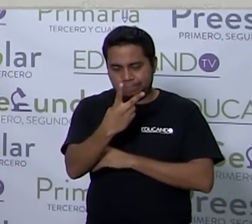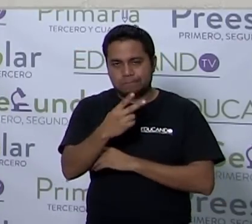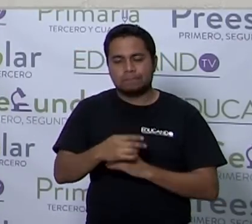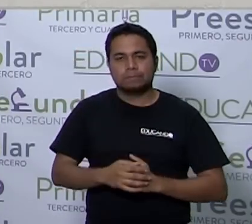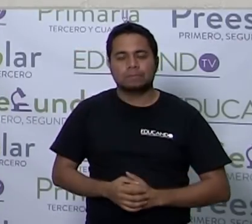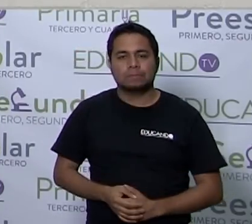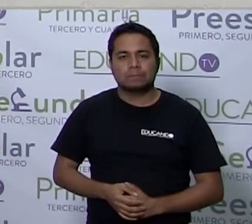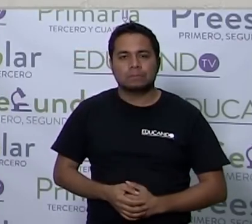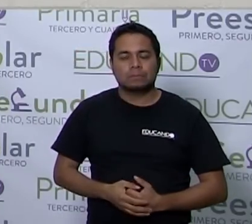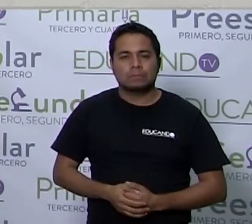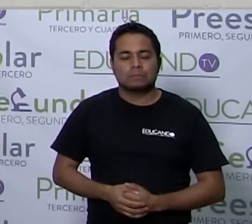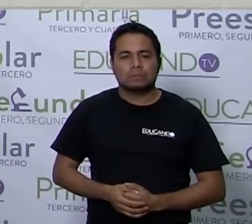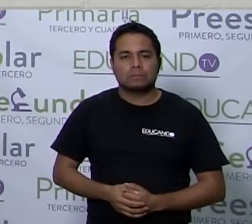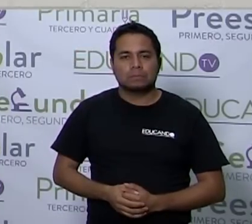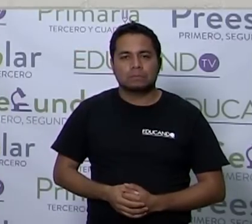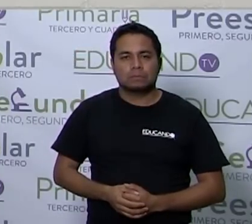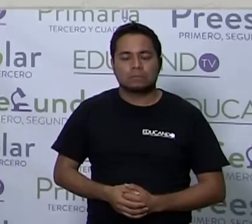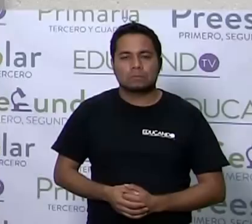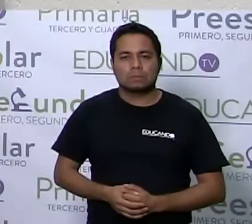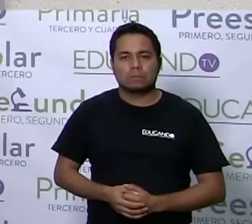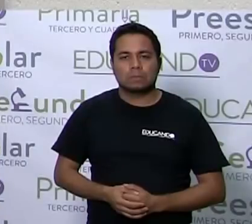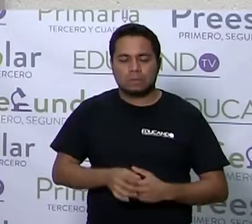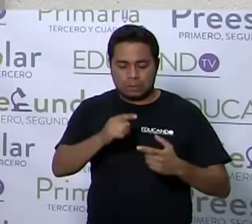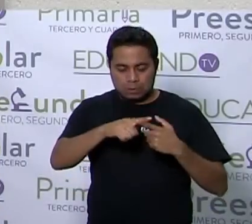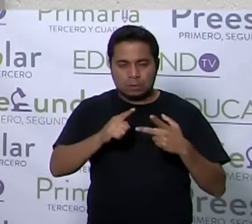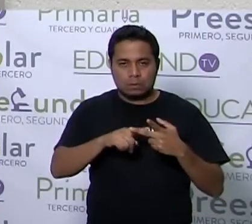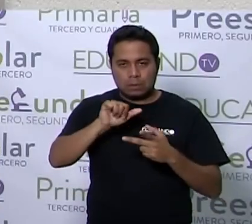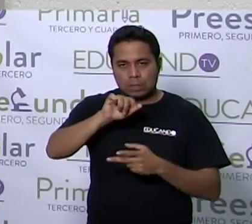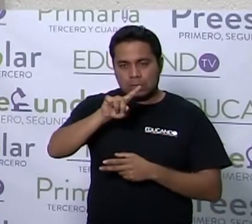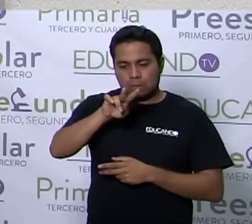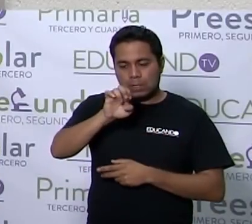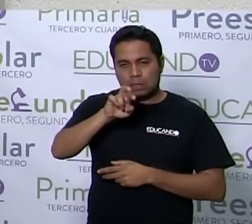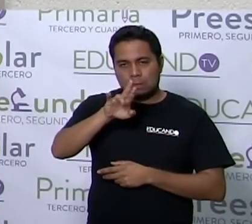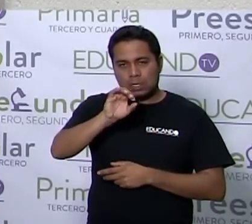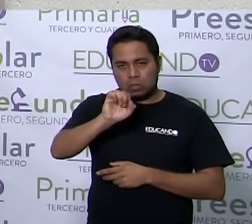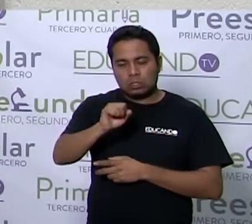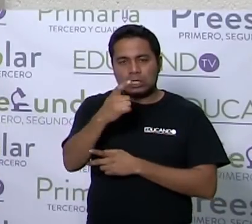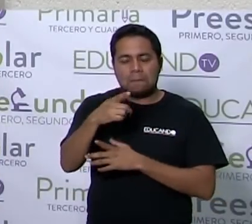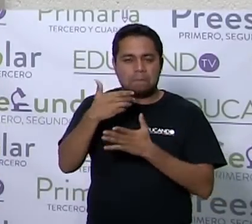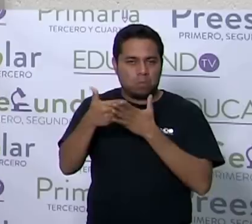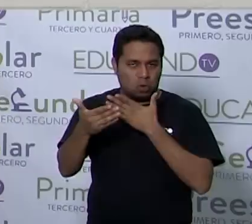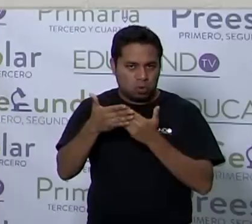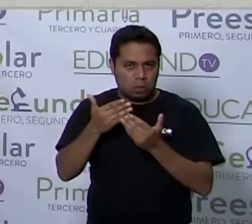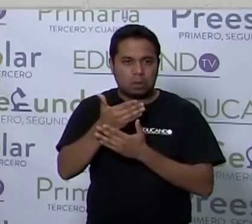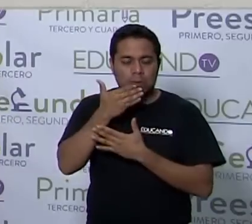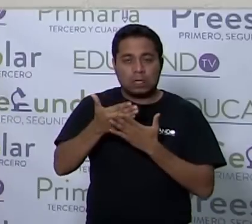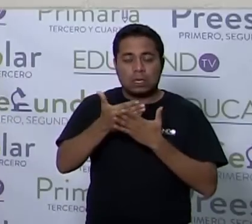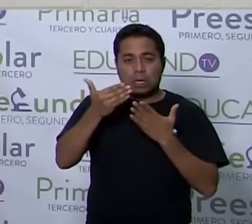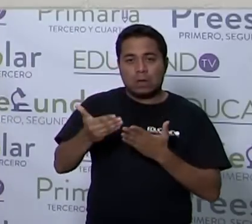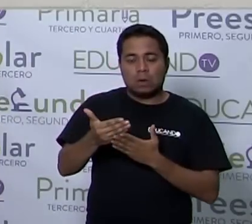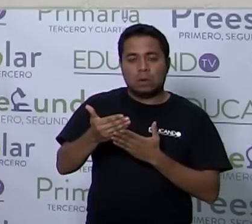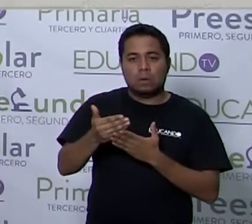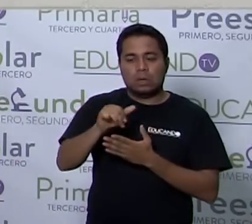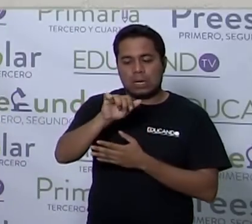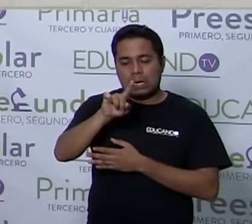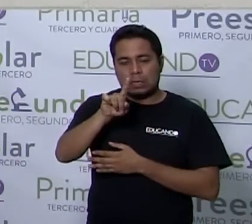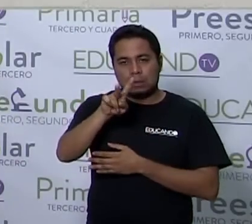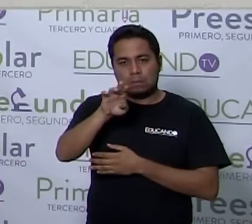¿Sí? Esos son adverbios de modo. Ahora, adverbios de